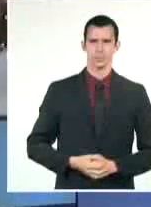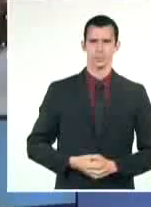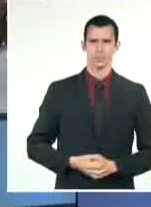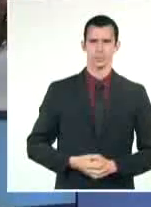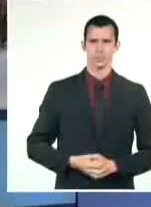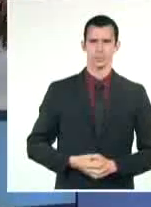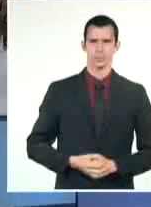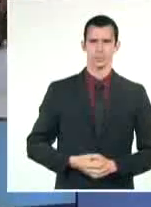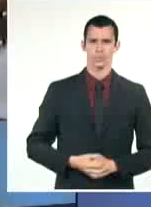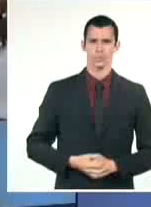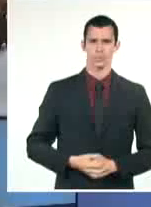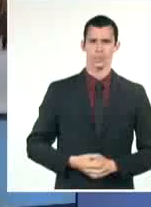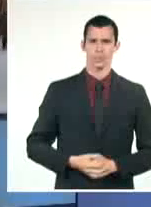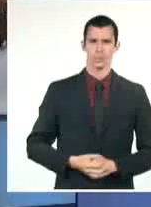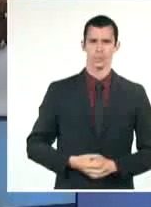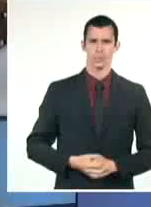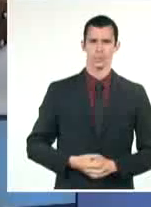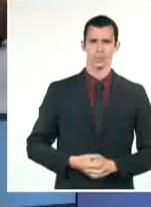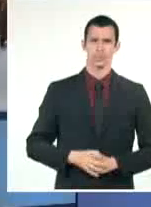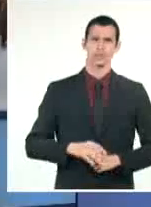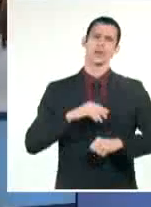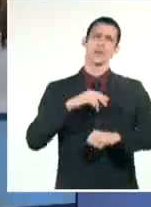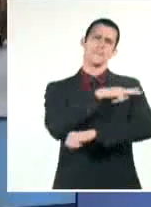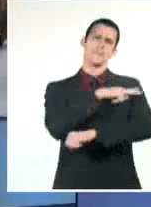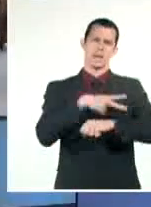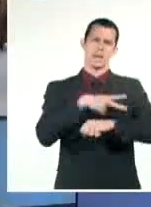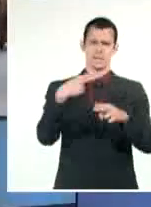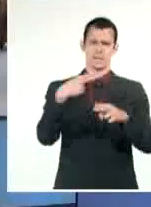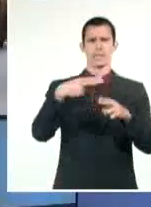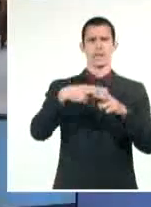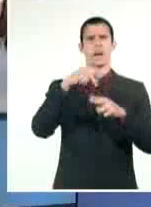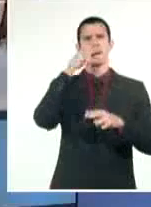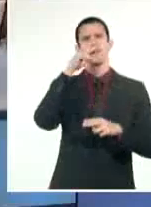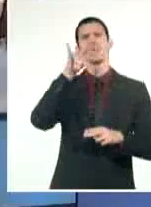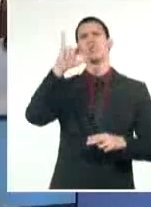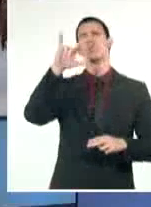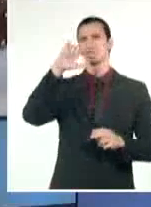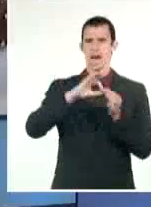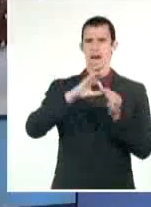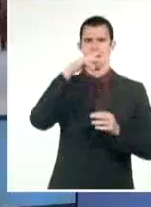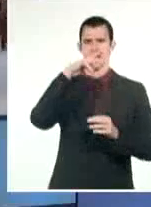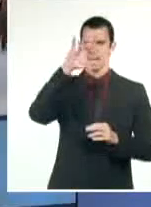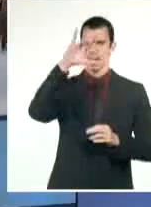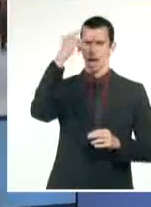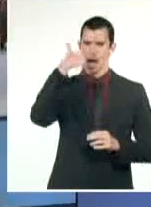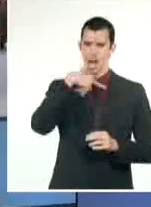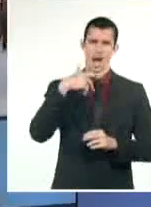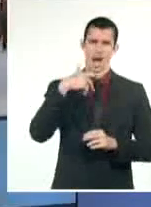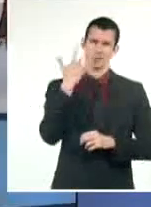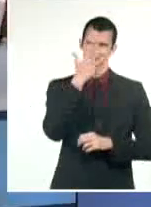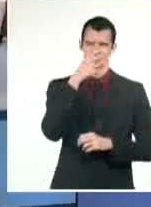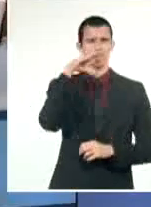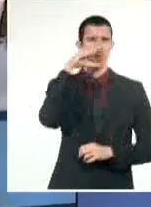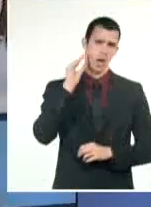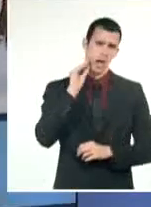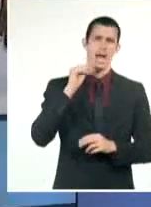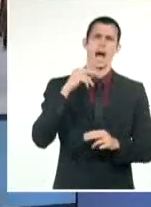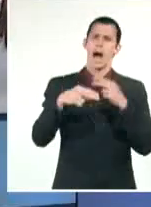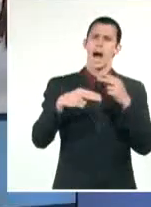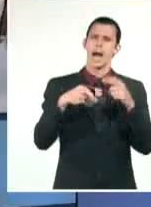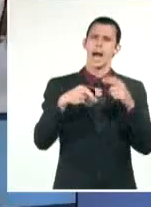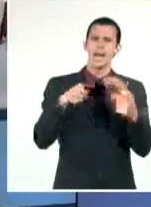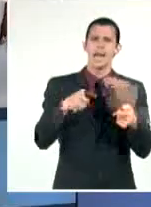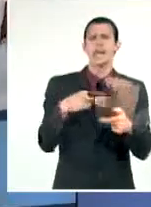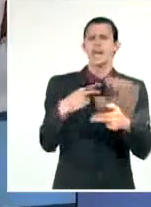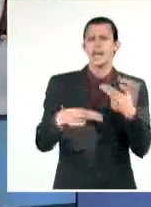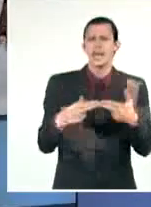Bulgaria y sus nexos con Cuba, se develó este viernes en La Habana un busto al poeta y político revolucionario Risto Botev,